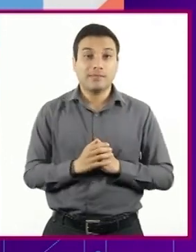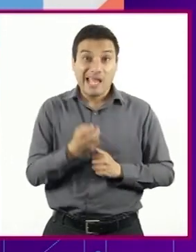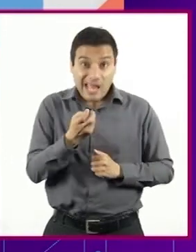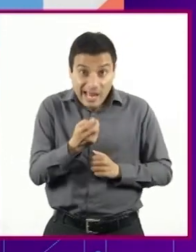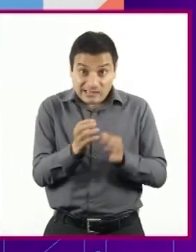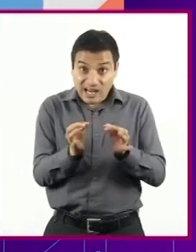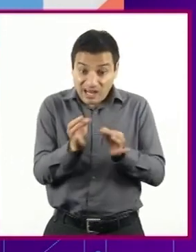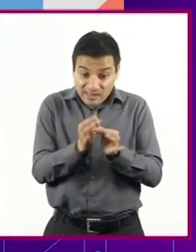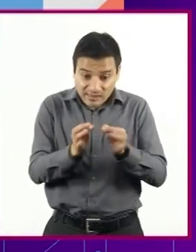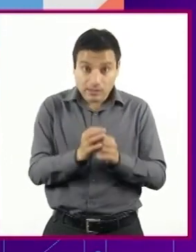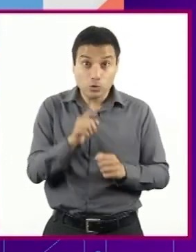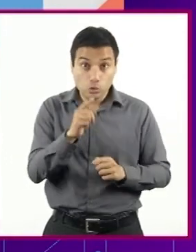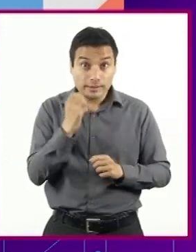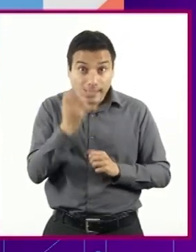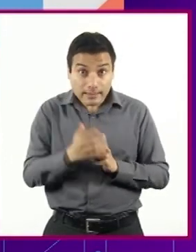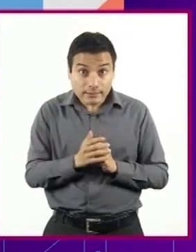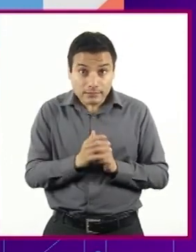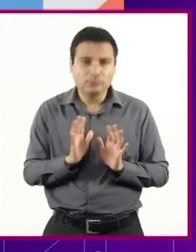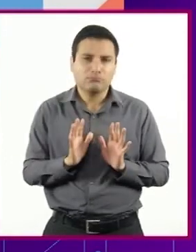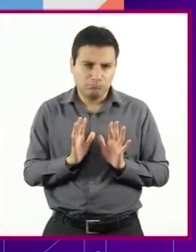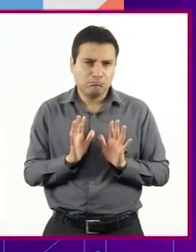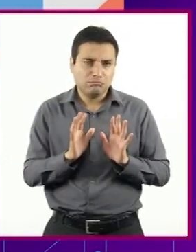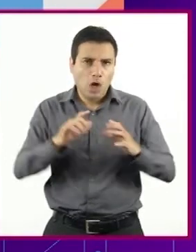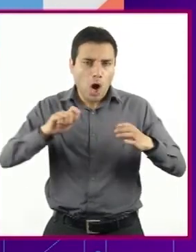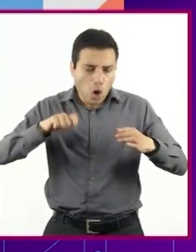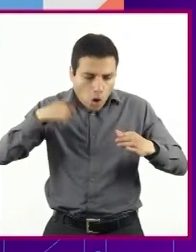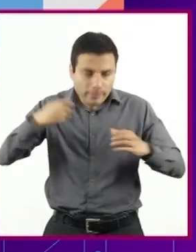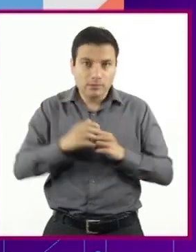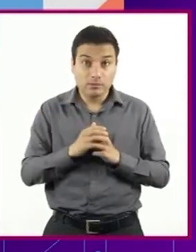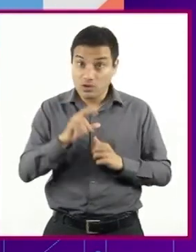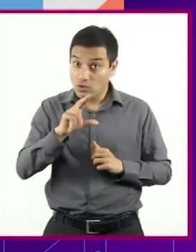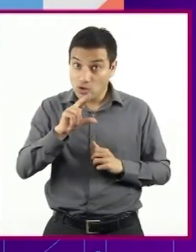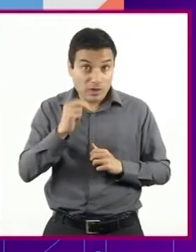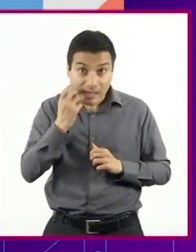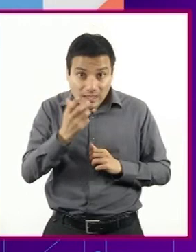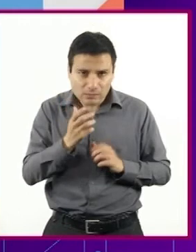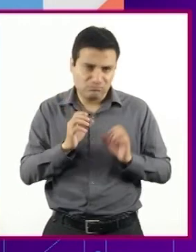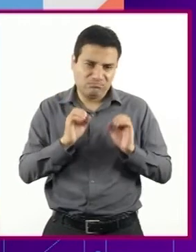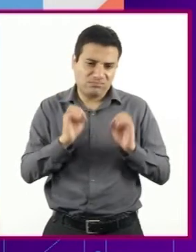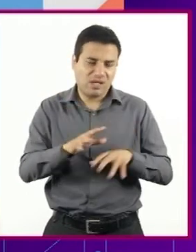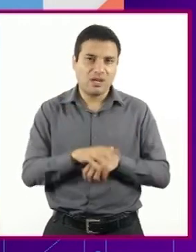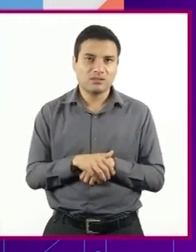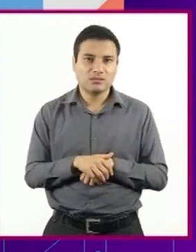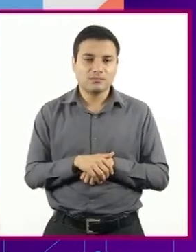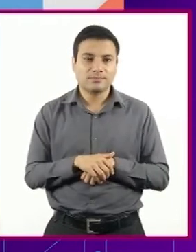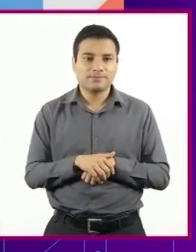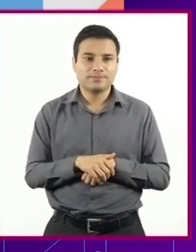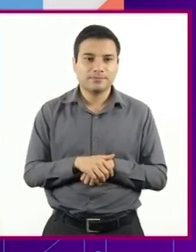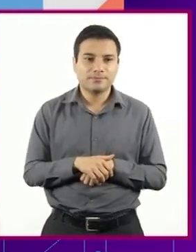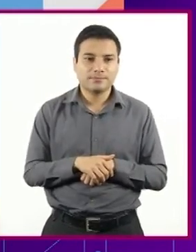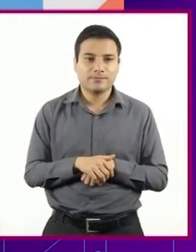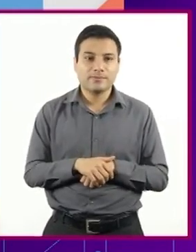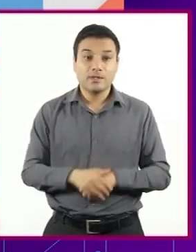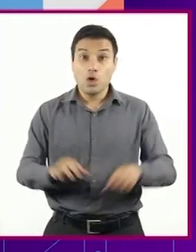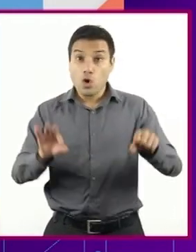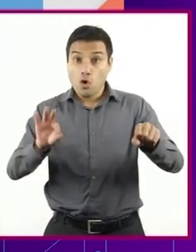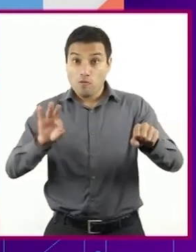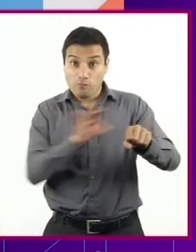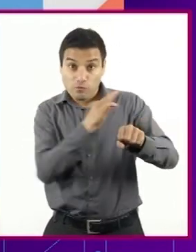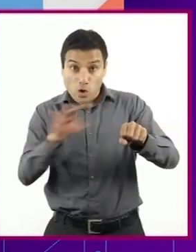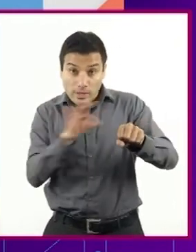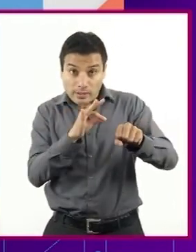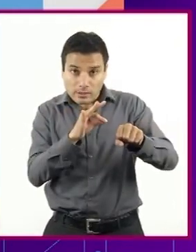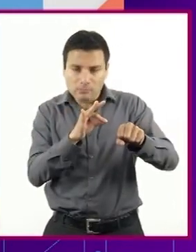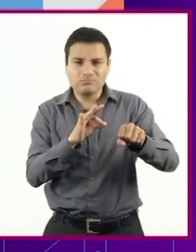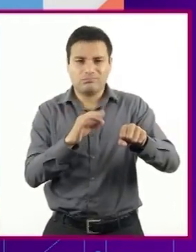lentejas. Si las quieres, las tomas y si no, las dejas. Nada sabe su violín y todos los sones